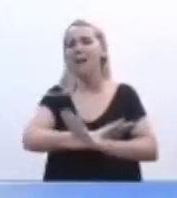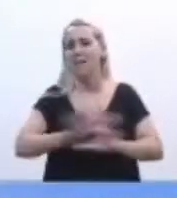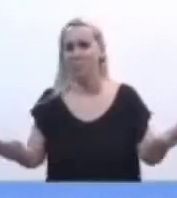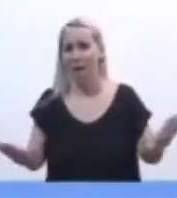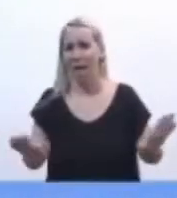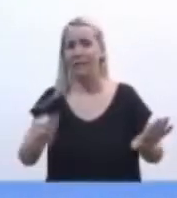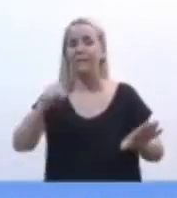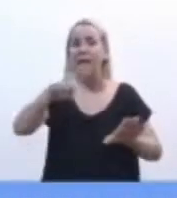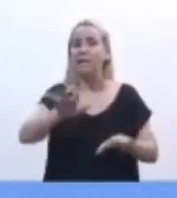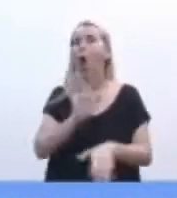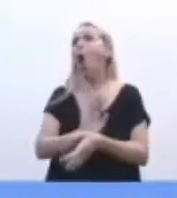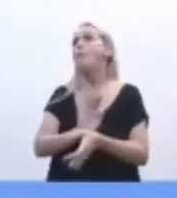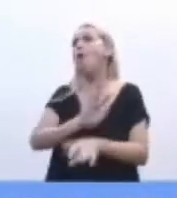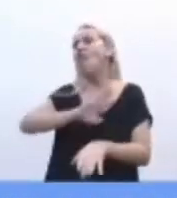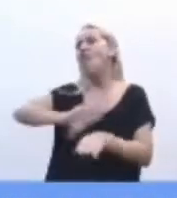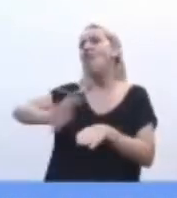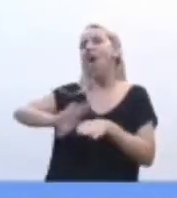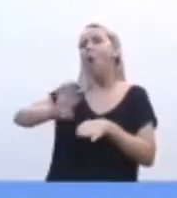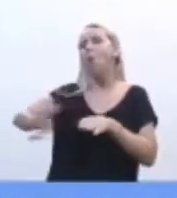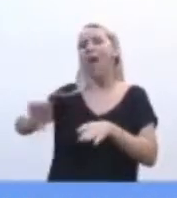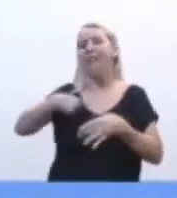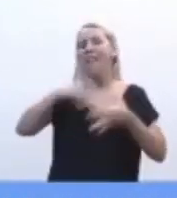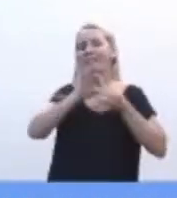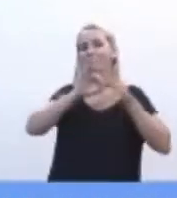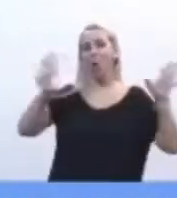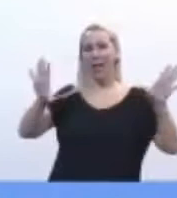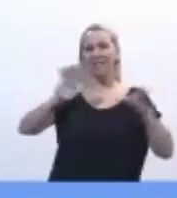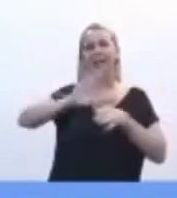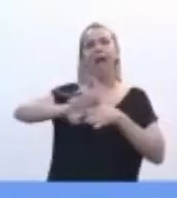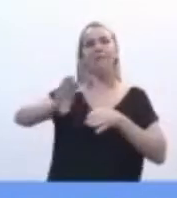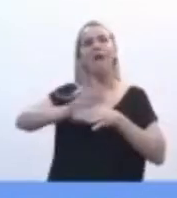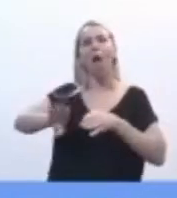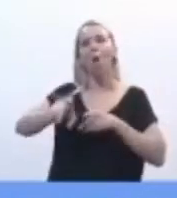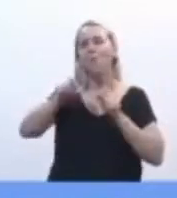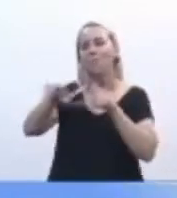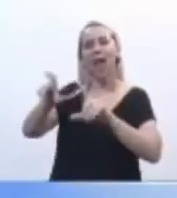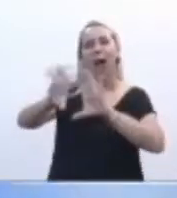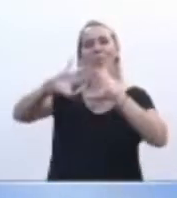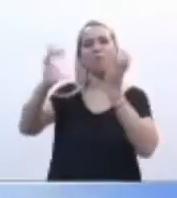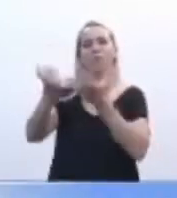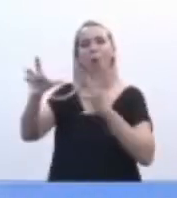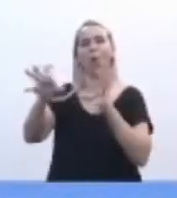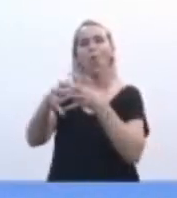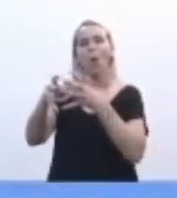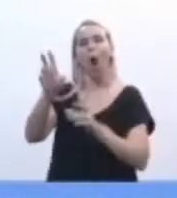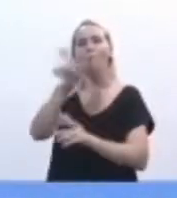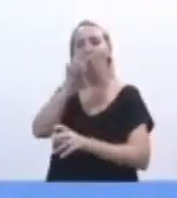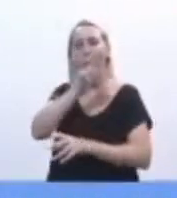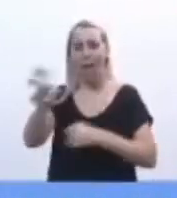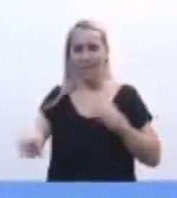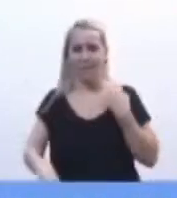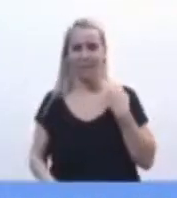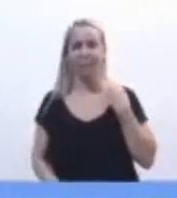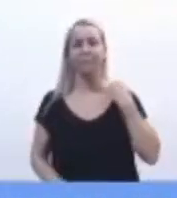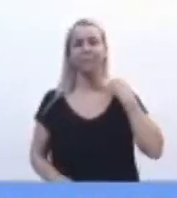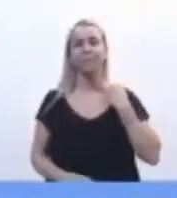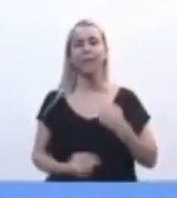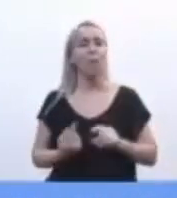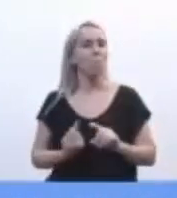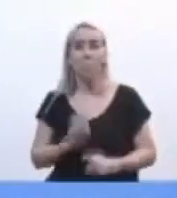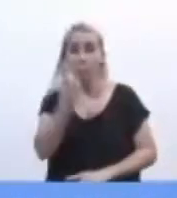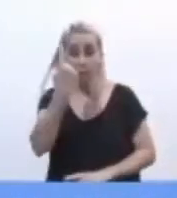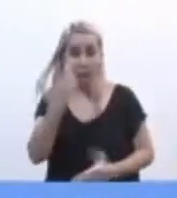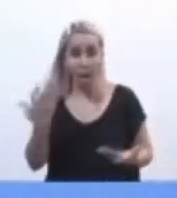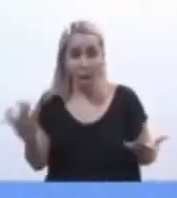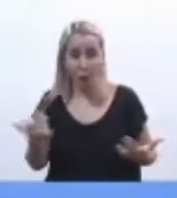más importantes que tiene la democracia con las mujeres de nuestro país lo primero que